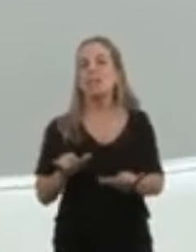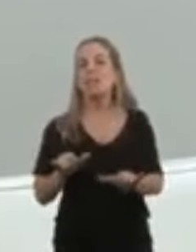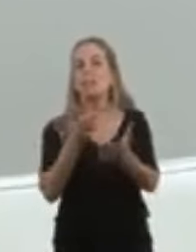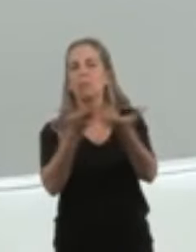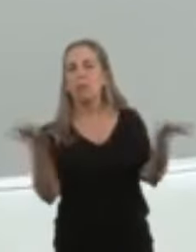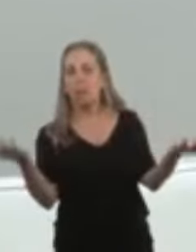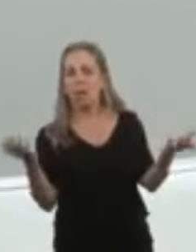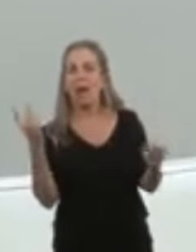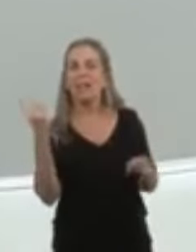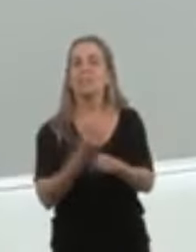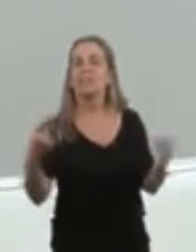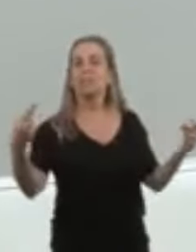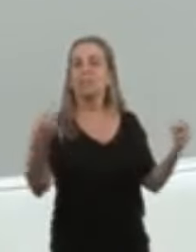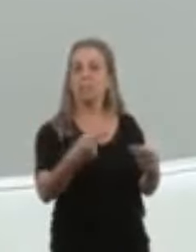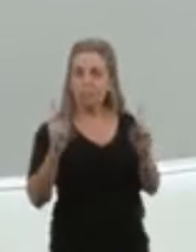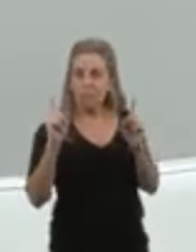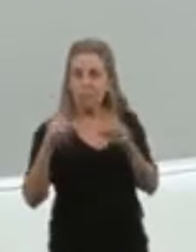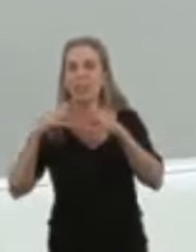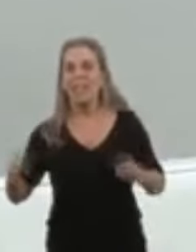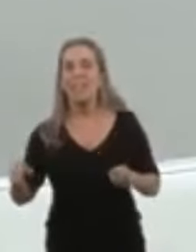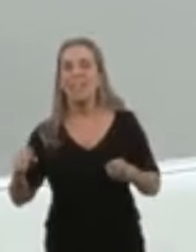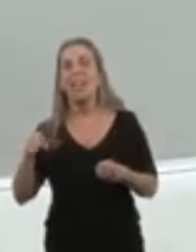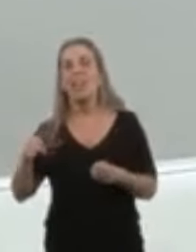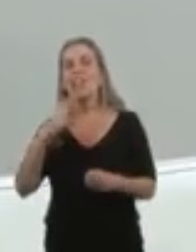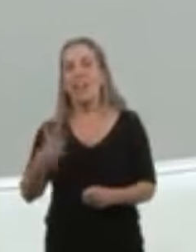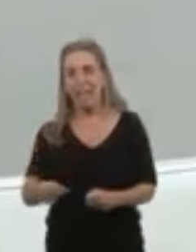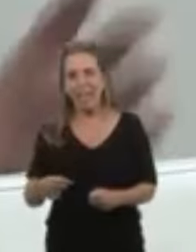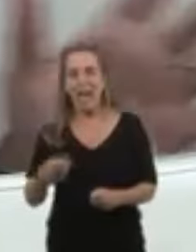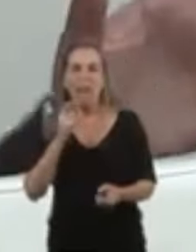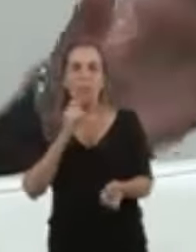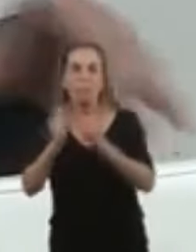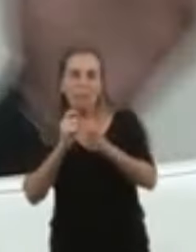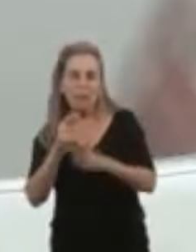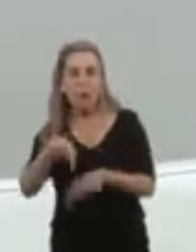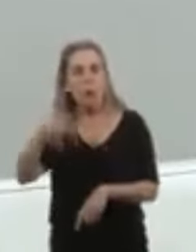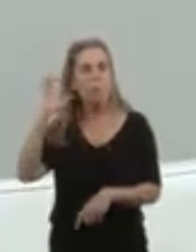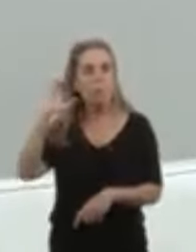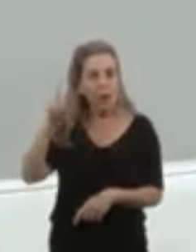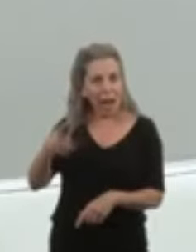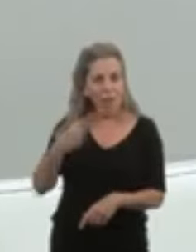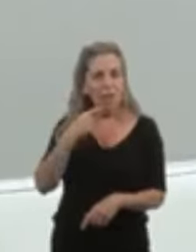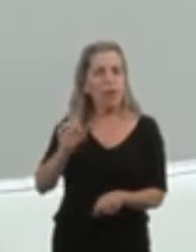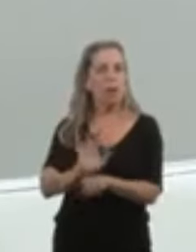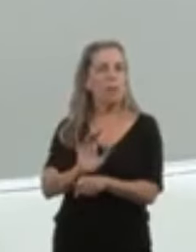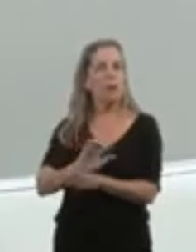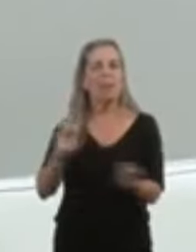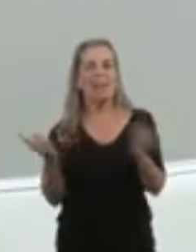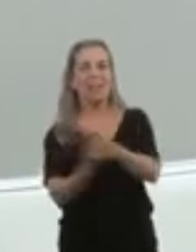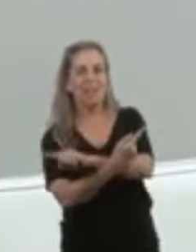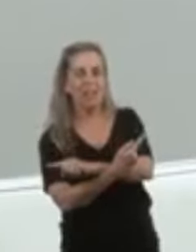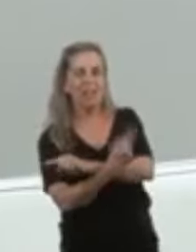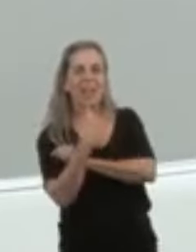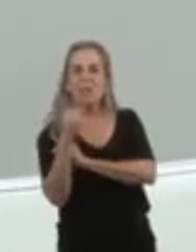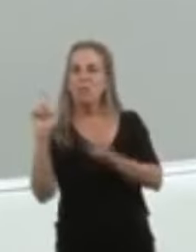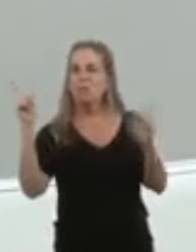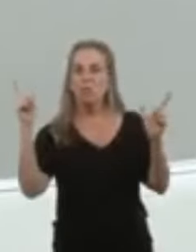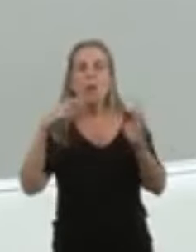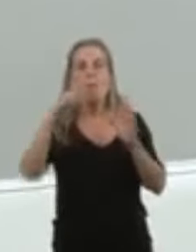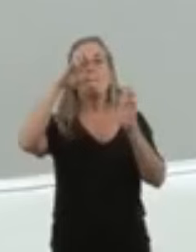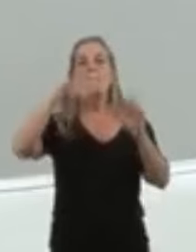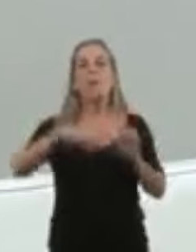el secretario de energía Incluso en la entrevista que también hace eh mención Gallardo dijo algo contrario que no va a haber cortes programados